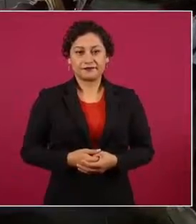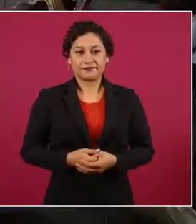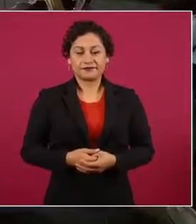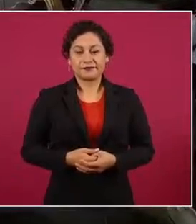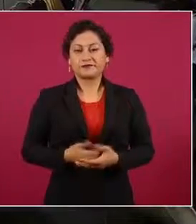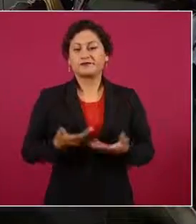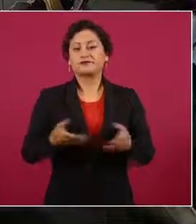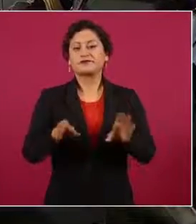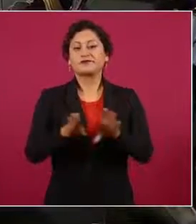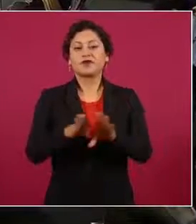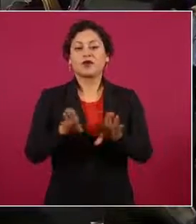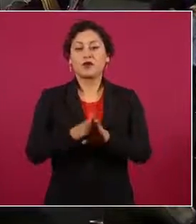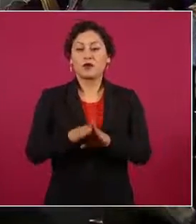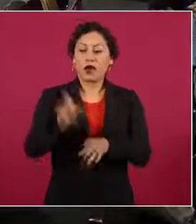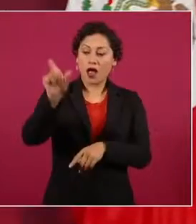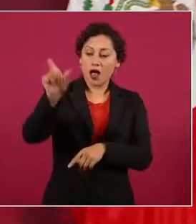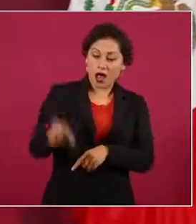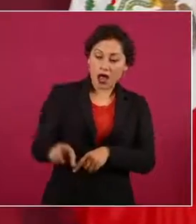fabricar candidatos